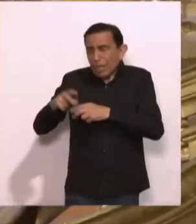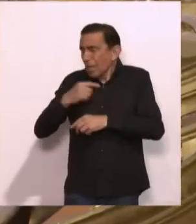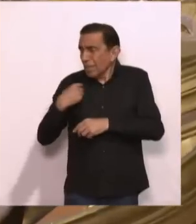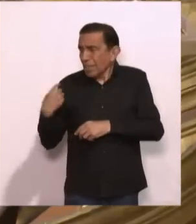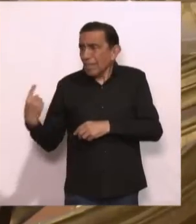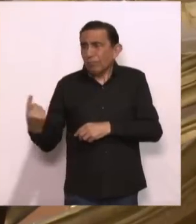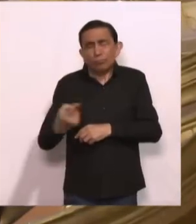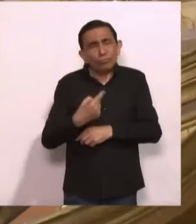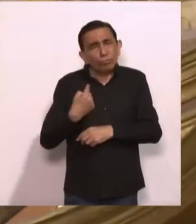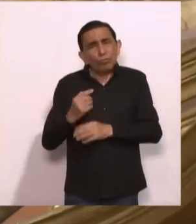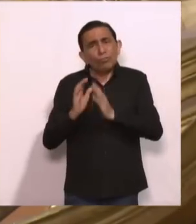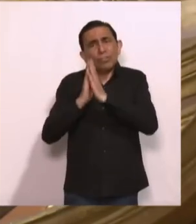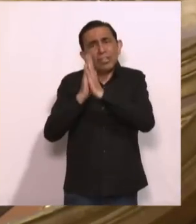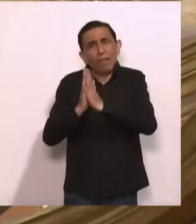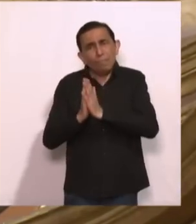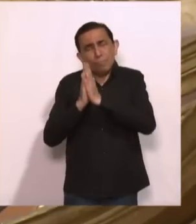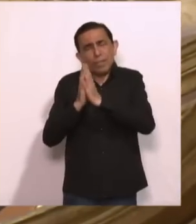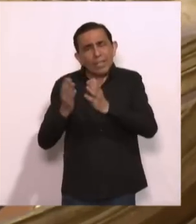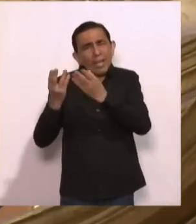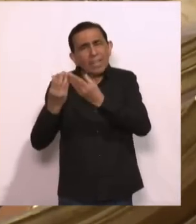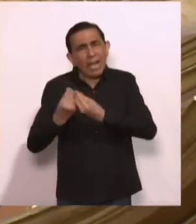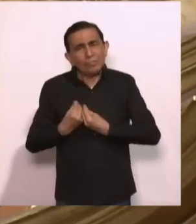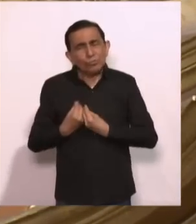ten piedad de